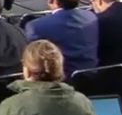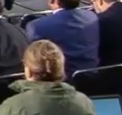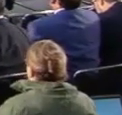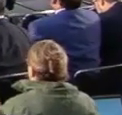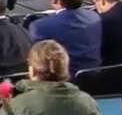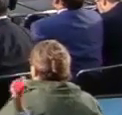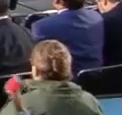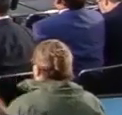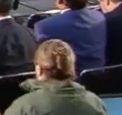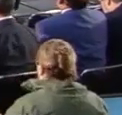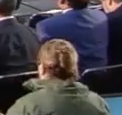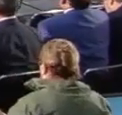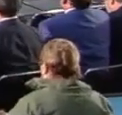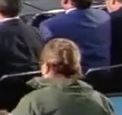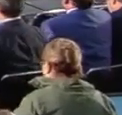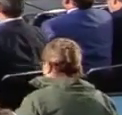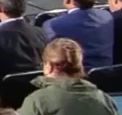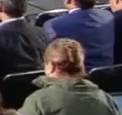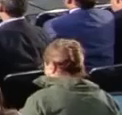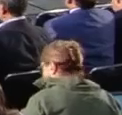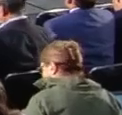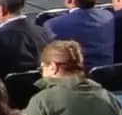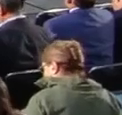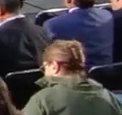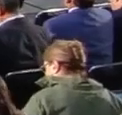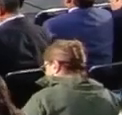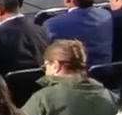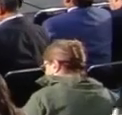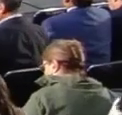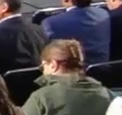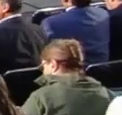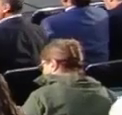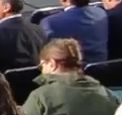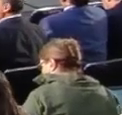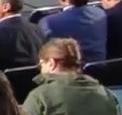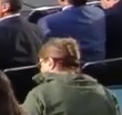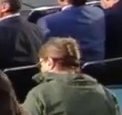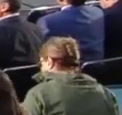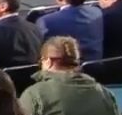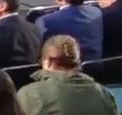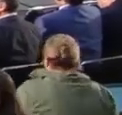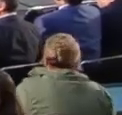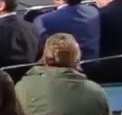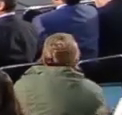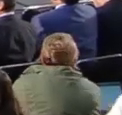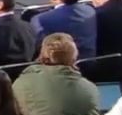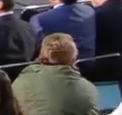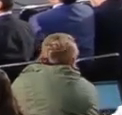Gracias, presidente. Y